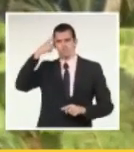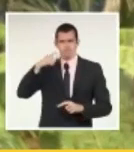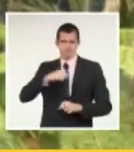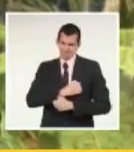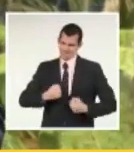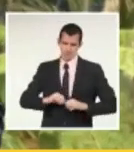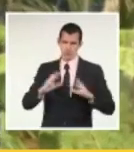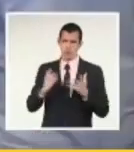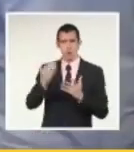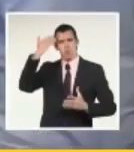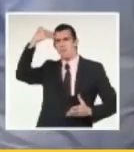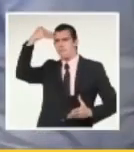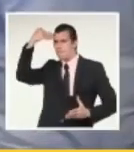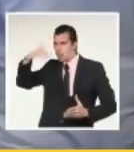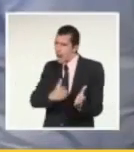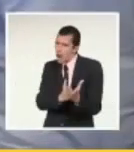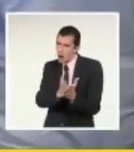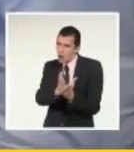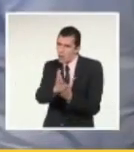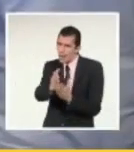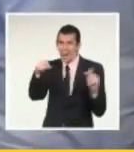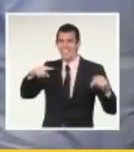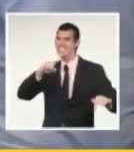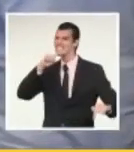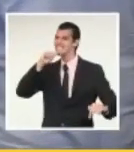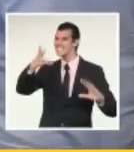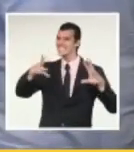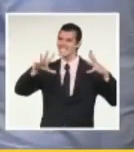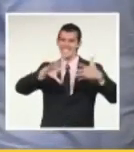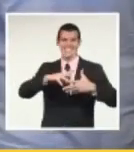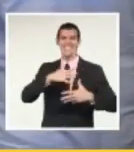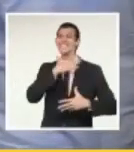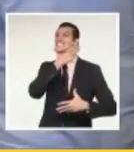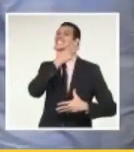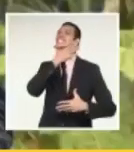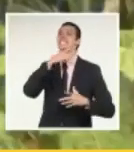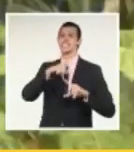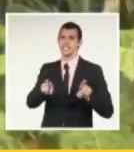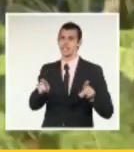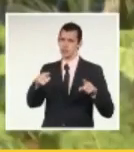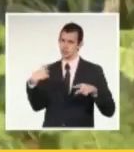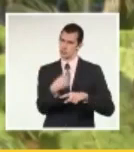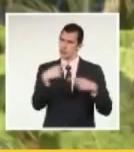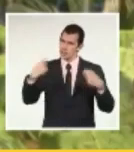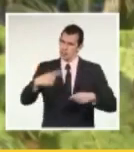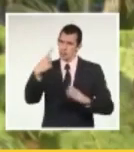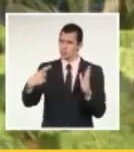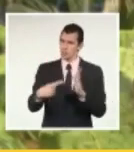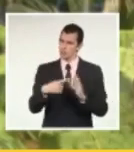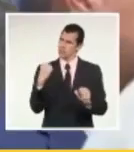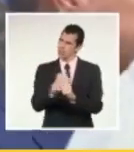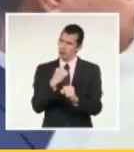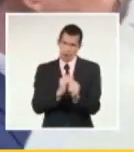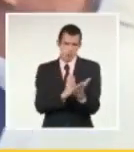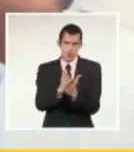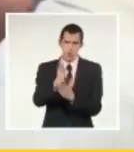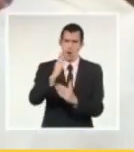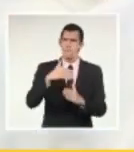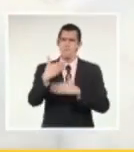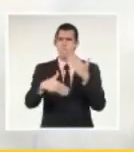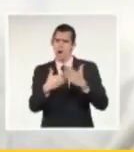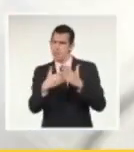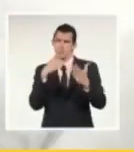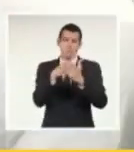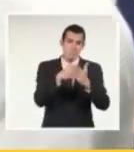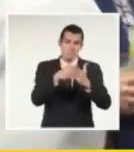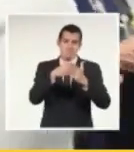avanzar y desarrollarnos en medio de las adversidades, y que es una vivencia muy reciente. Es con la filosofía que estamos enfrentando todos los problemas que tenemos en la actualidad. Y